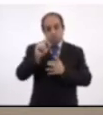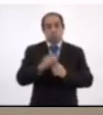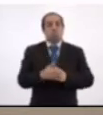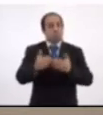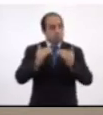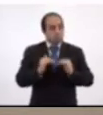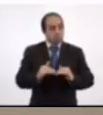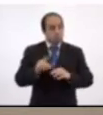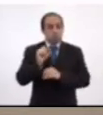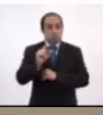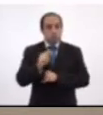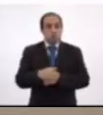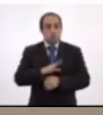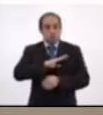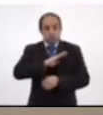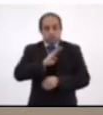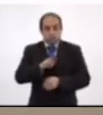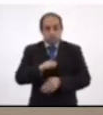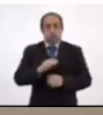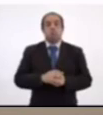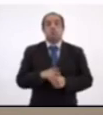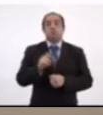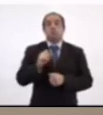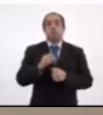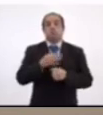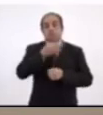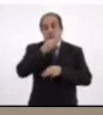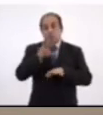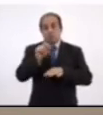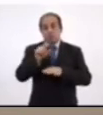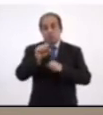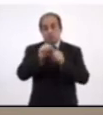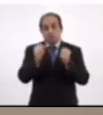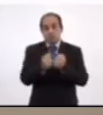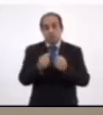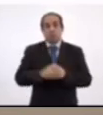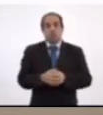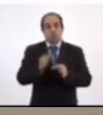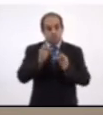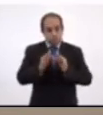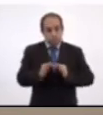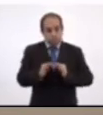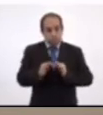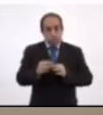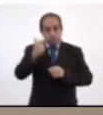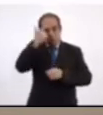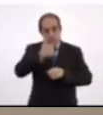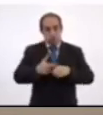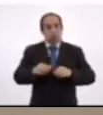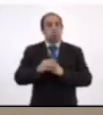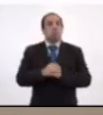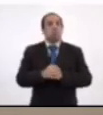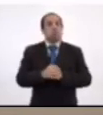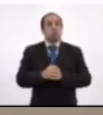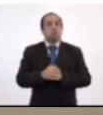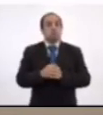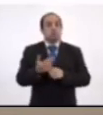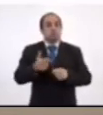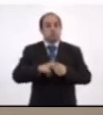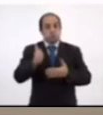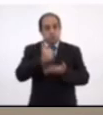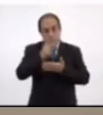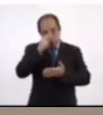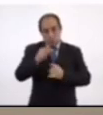Y también las defunciones que se reportan en este mismo sistema de manera oportuna todas las noches por parte de los hospitales en la Ciudad de México. En los últimos 7 días